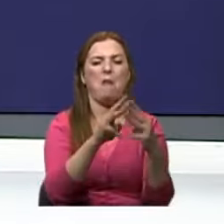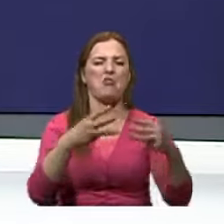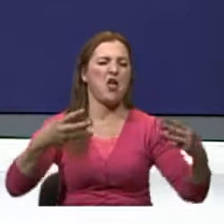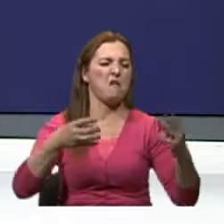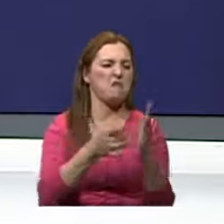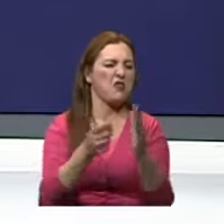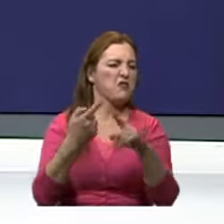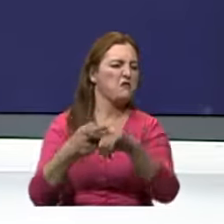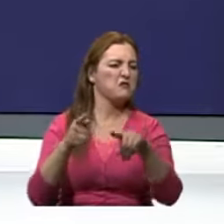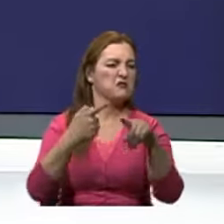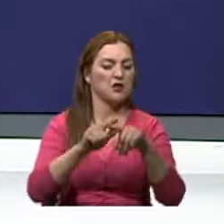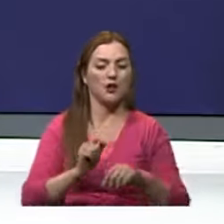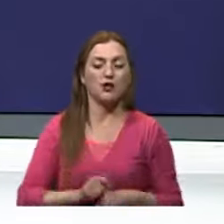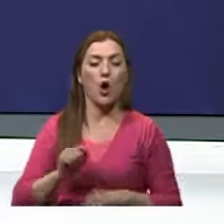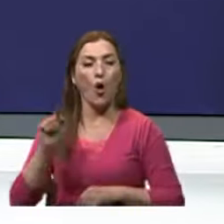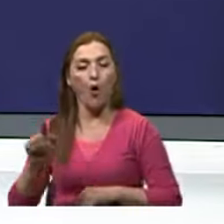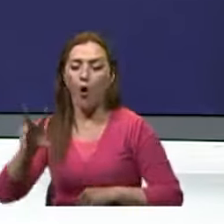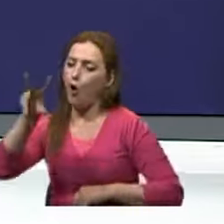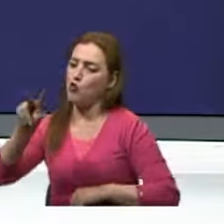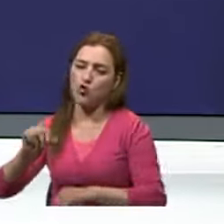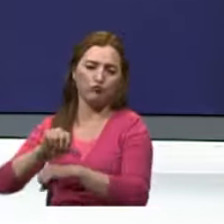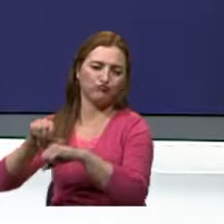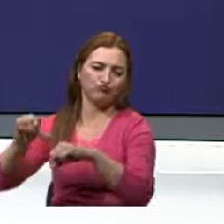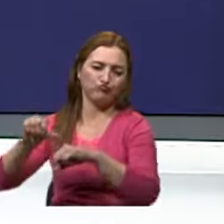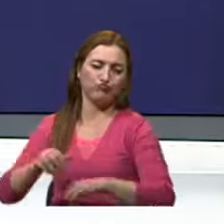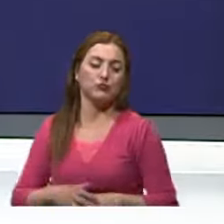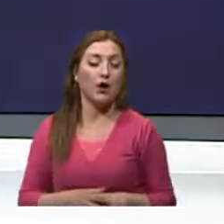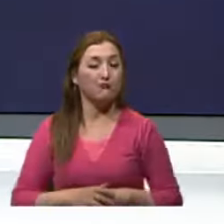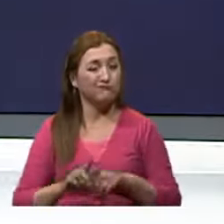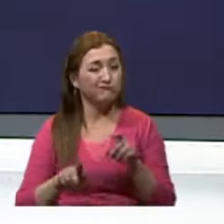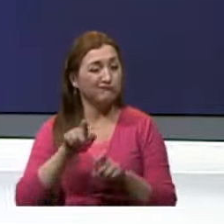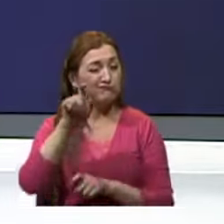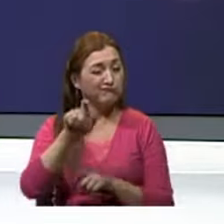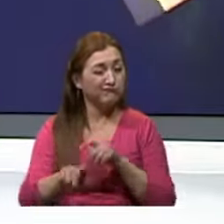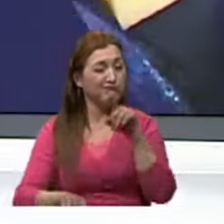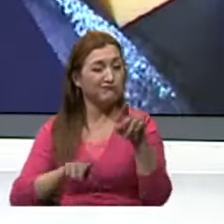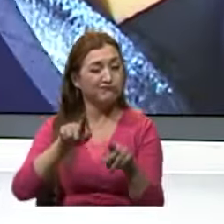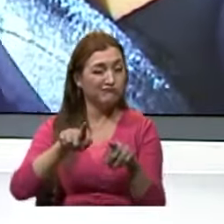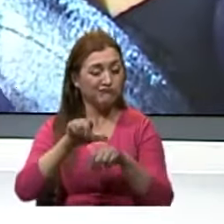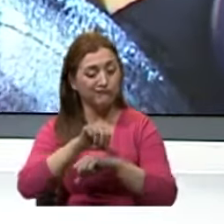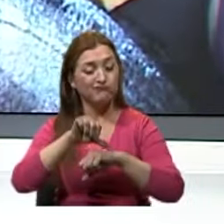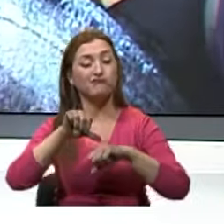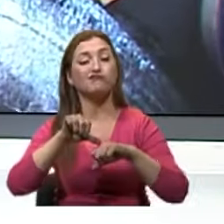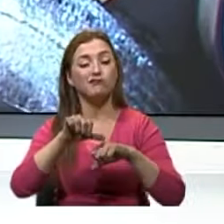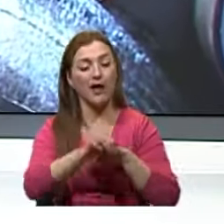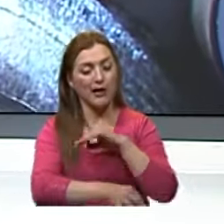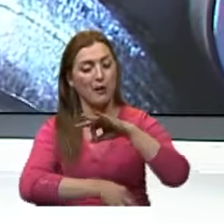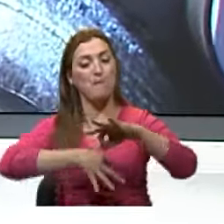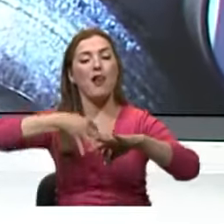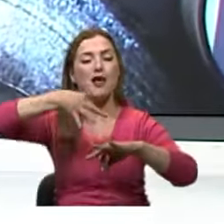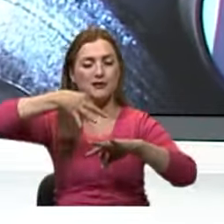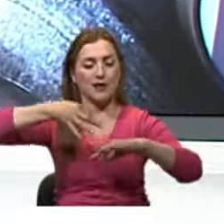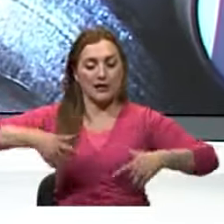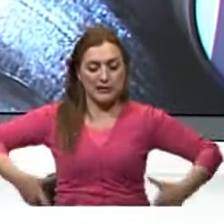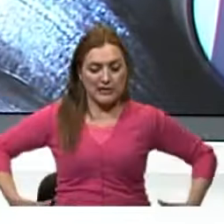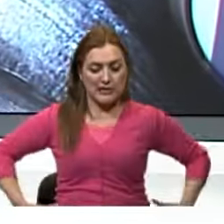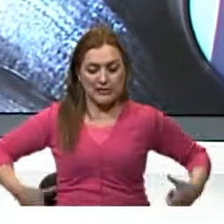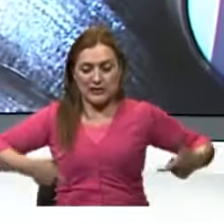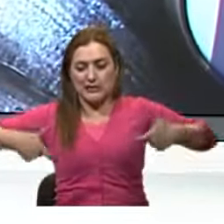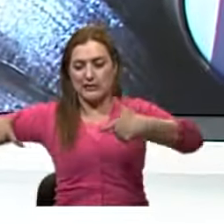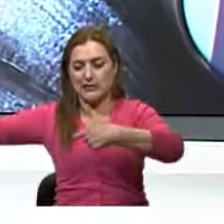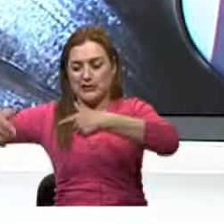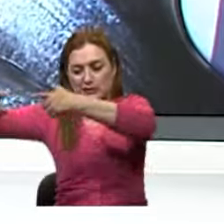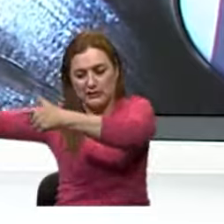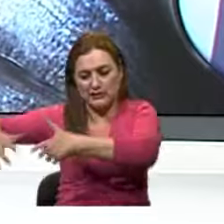fracturas, especialmente del cuello del fémur, pues requieren intervenciones que lo que hacen es reemplazar parte o la